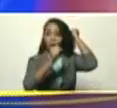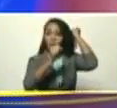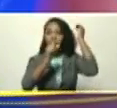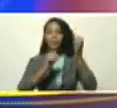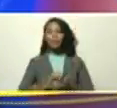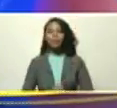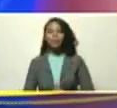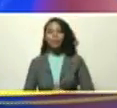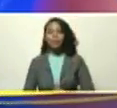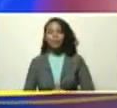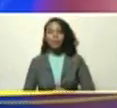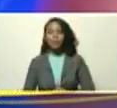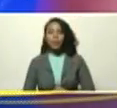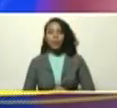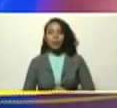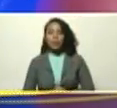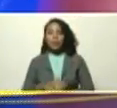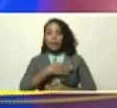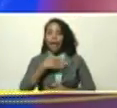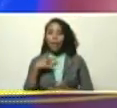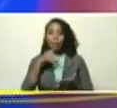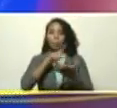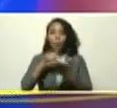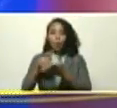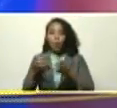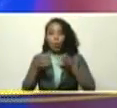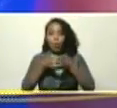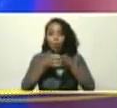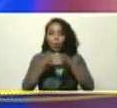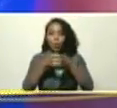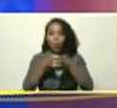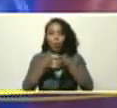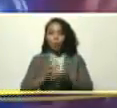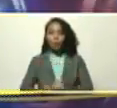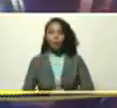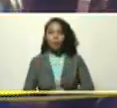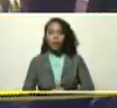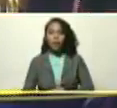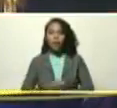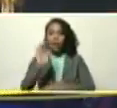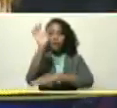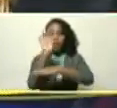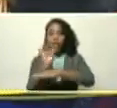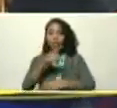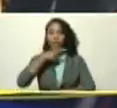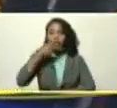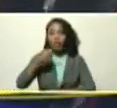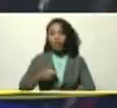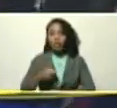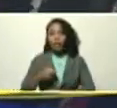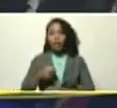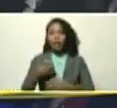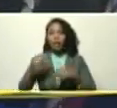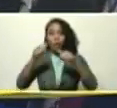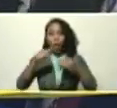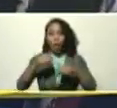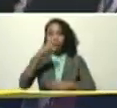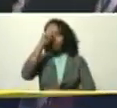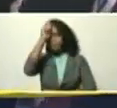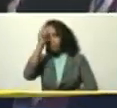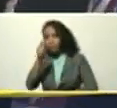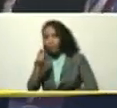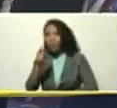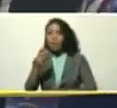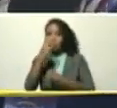Sergei, queridos miembros de la delegación de la Federación de Rusia que nos honran hoy con su